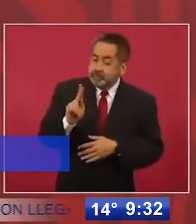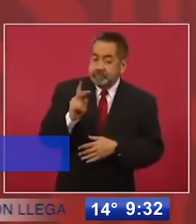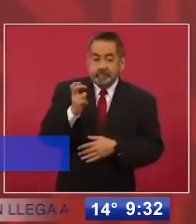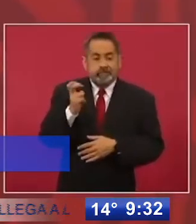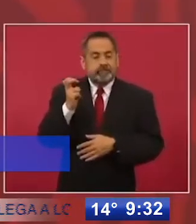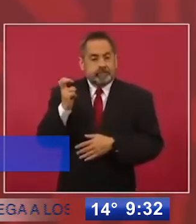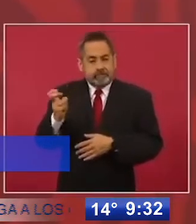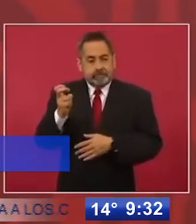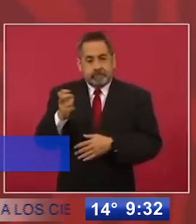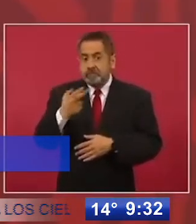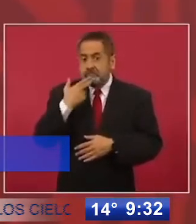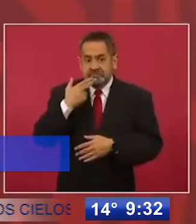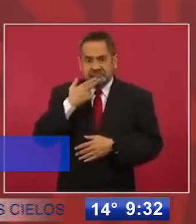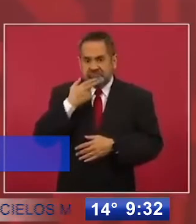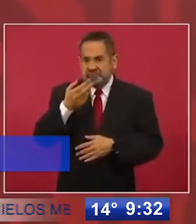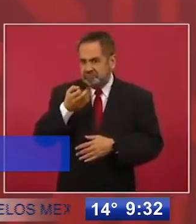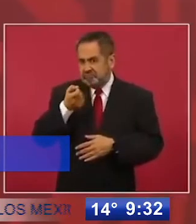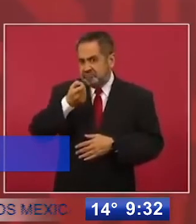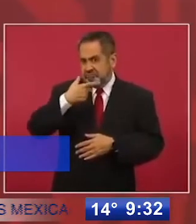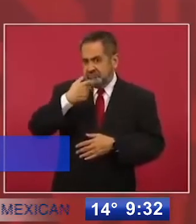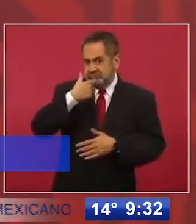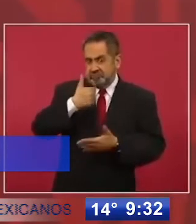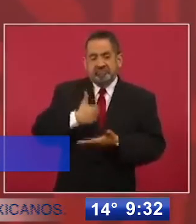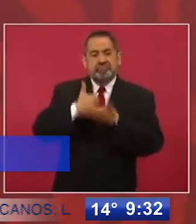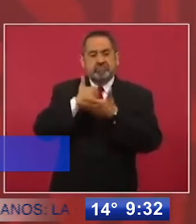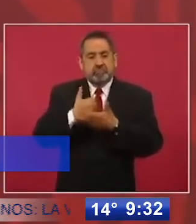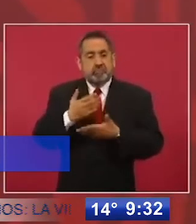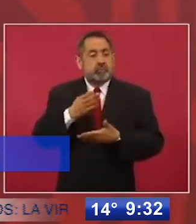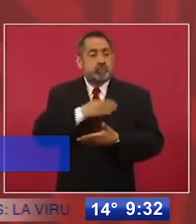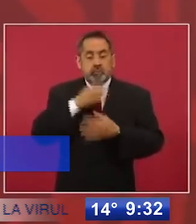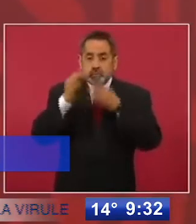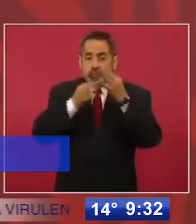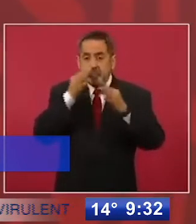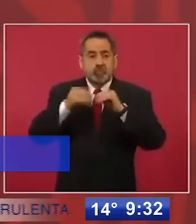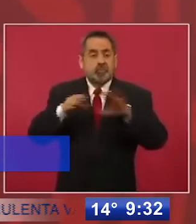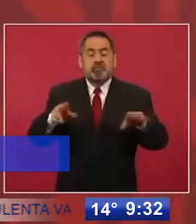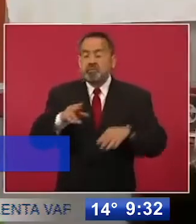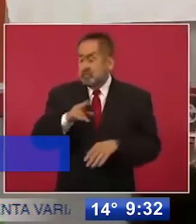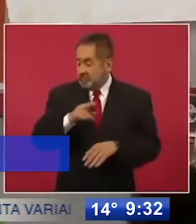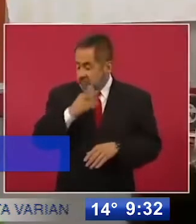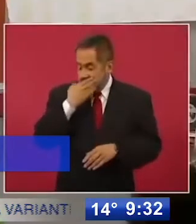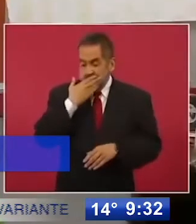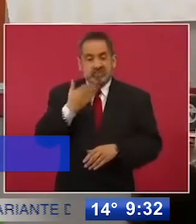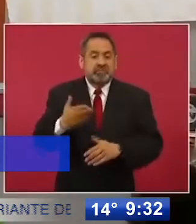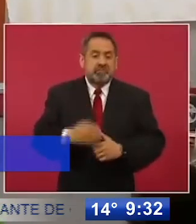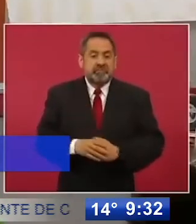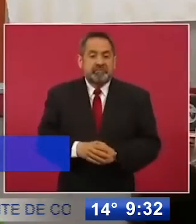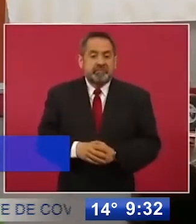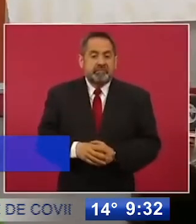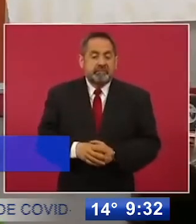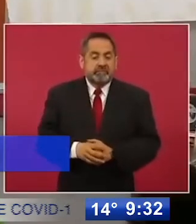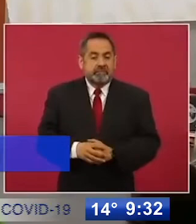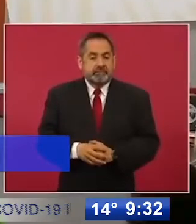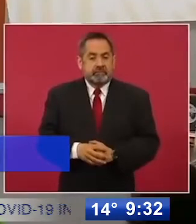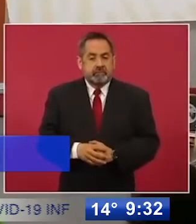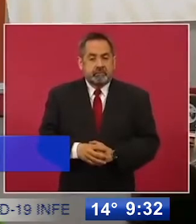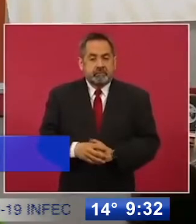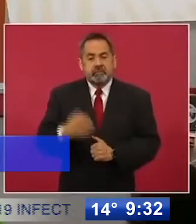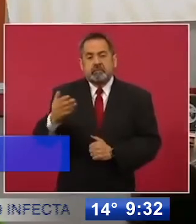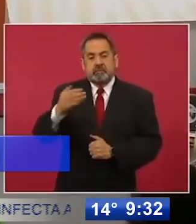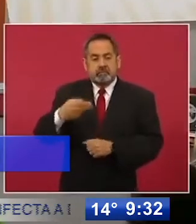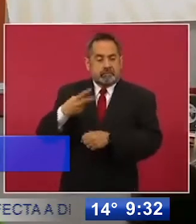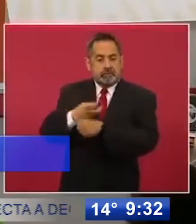este proceso de transferencia de conocimiento se realiza gracias a la convergencia regulatoria declarada